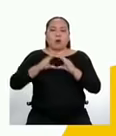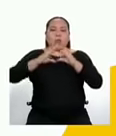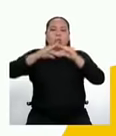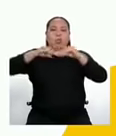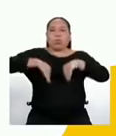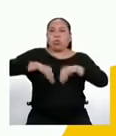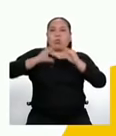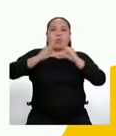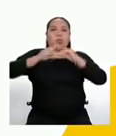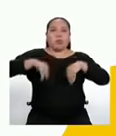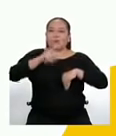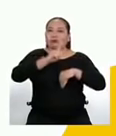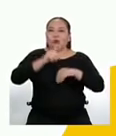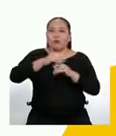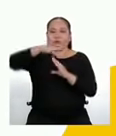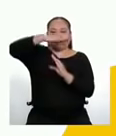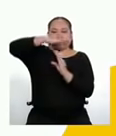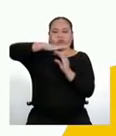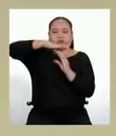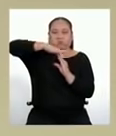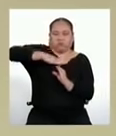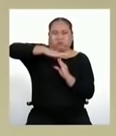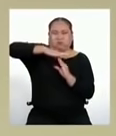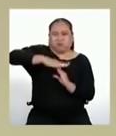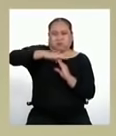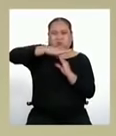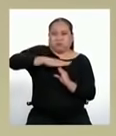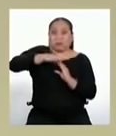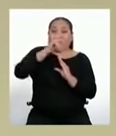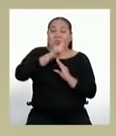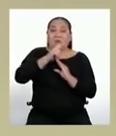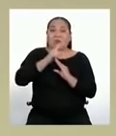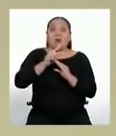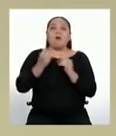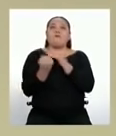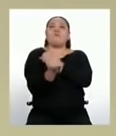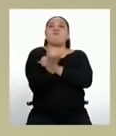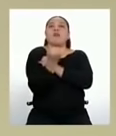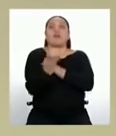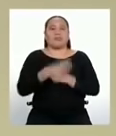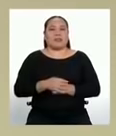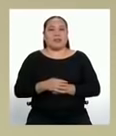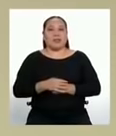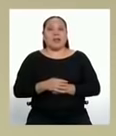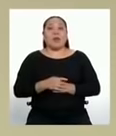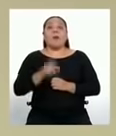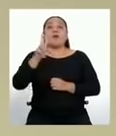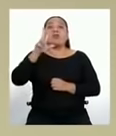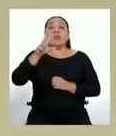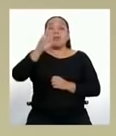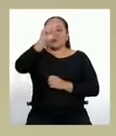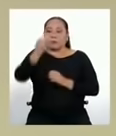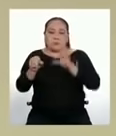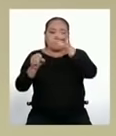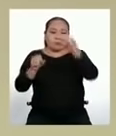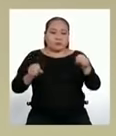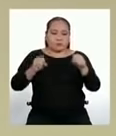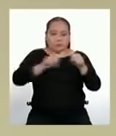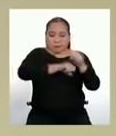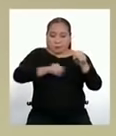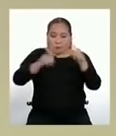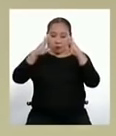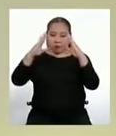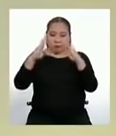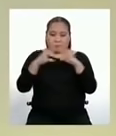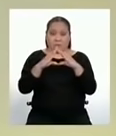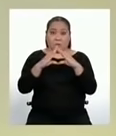deforme cuando actúa una fuerza sobre ella. Es decir, una estructura compuesta por 3 barras no pueden deformarse porque